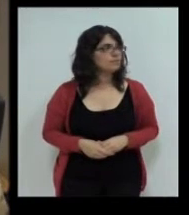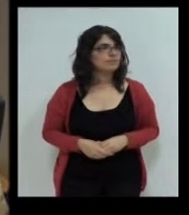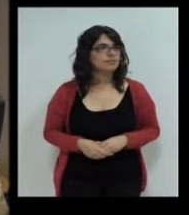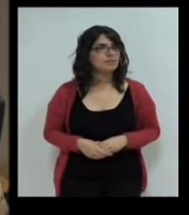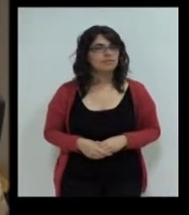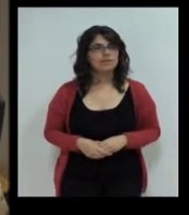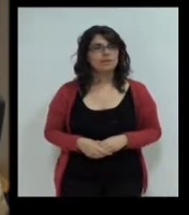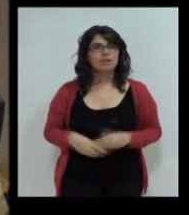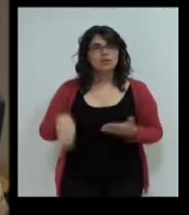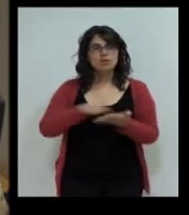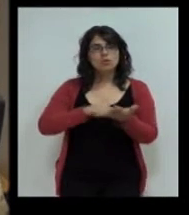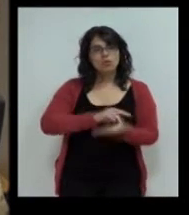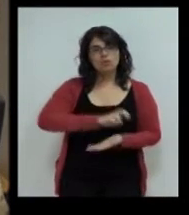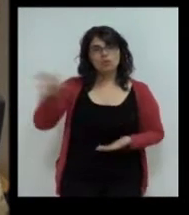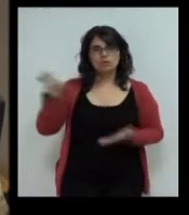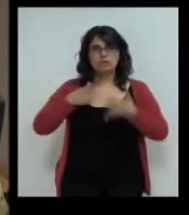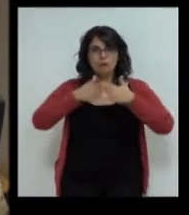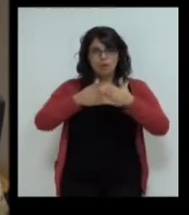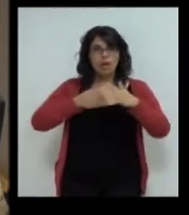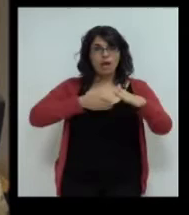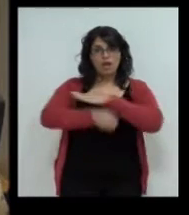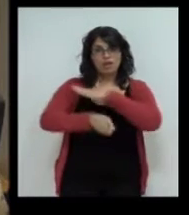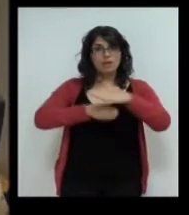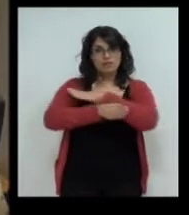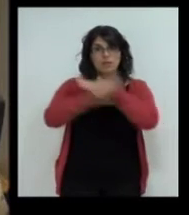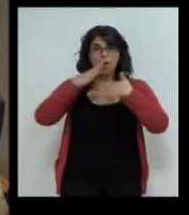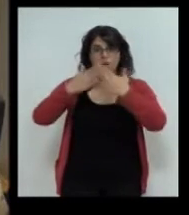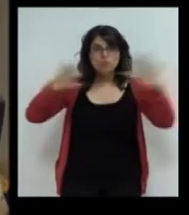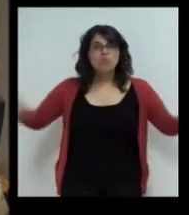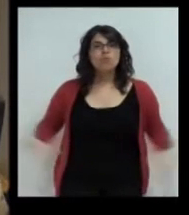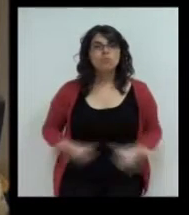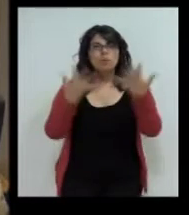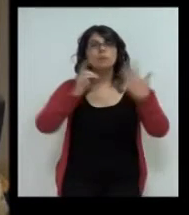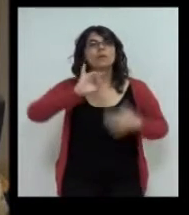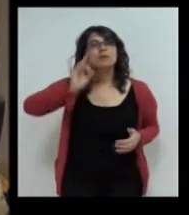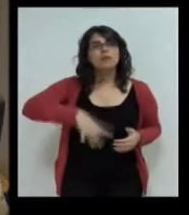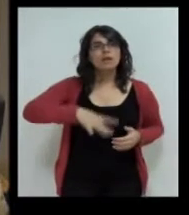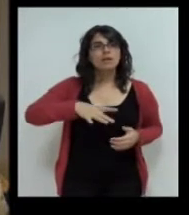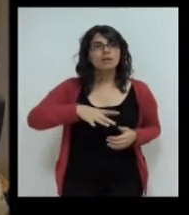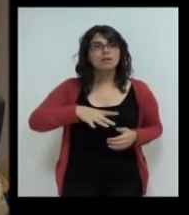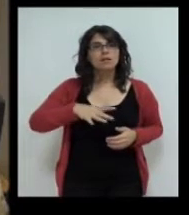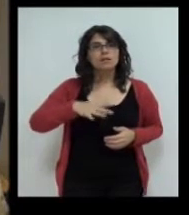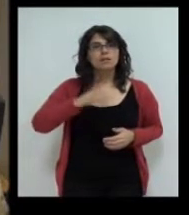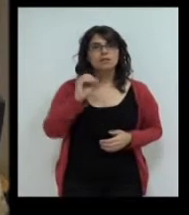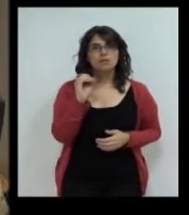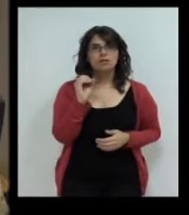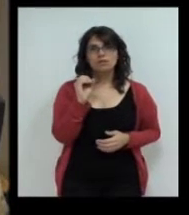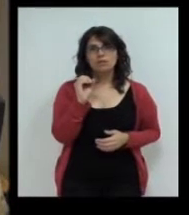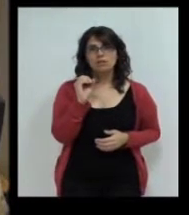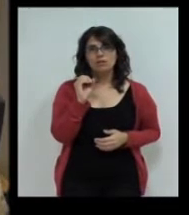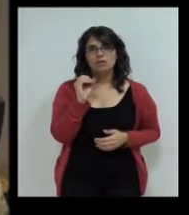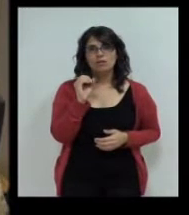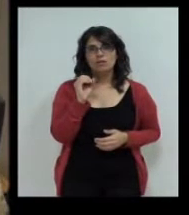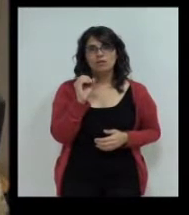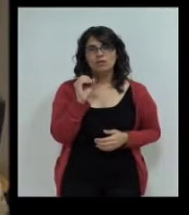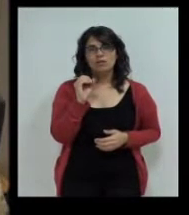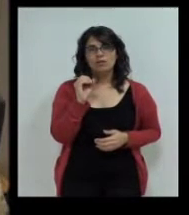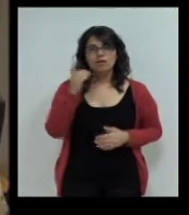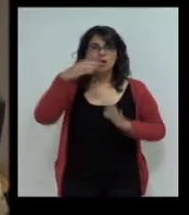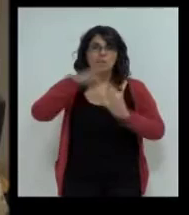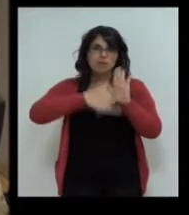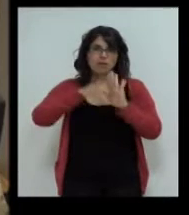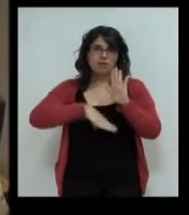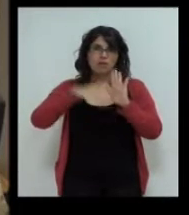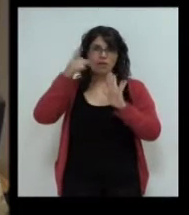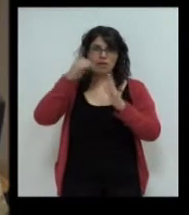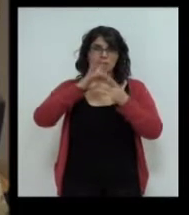Otras soluciones de navegación y acceso son las que están promoviendo los over the top, application proveedores, que serán los